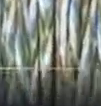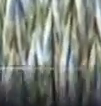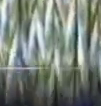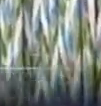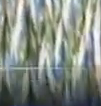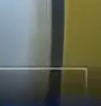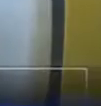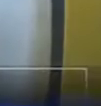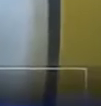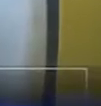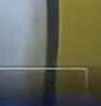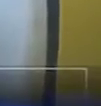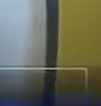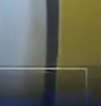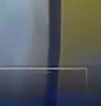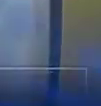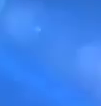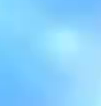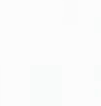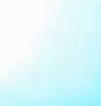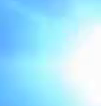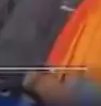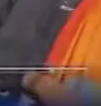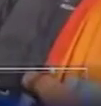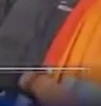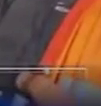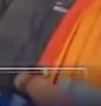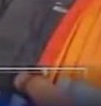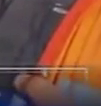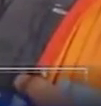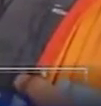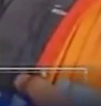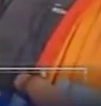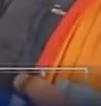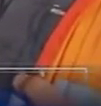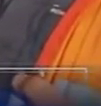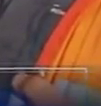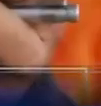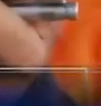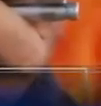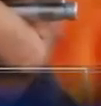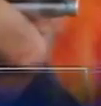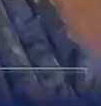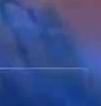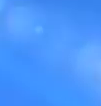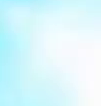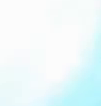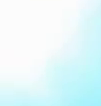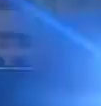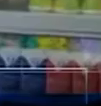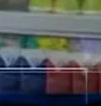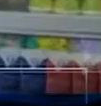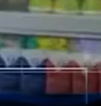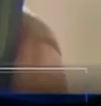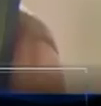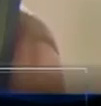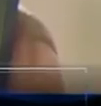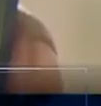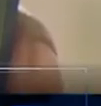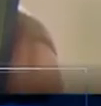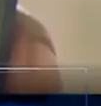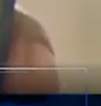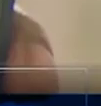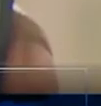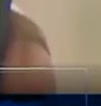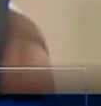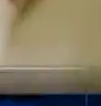Ecuador será exportador de cables de fibra óptica. La minería responsable traerá desarrollo para el país. Cuentas de dinero